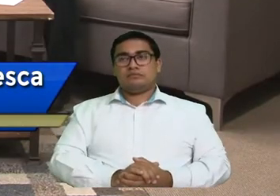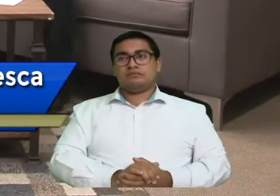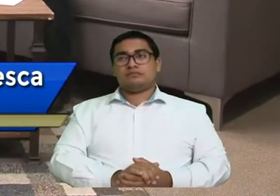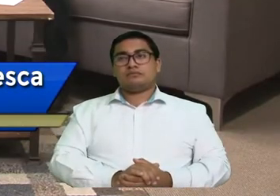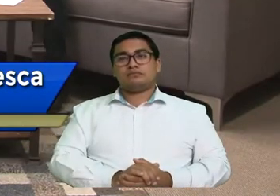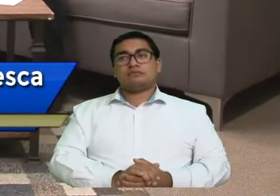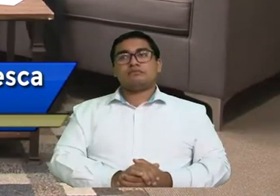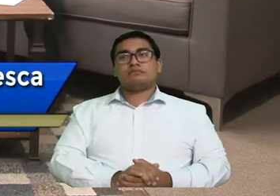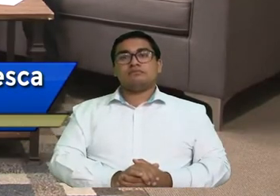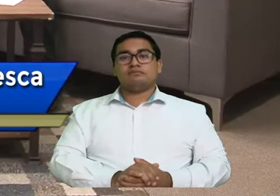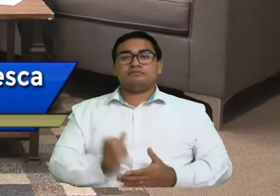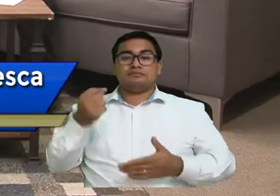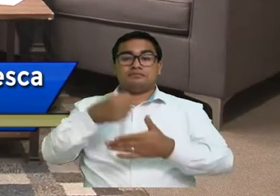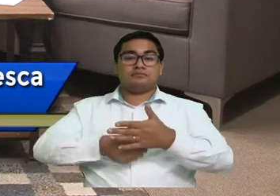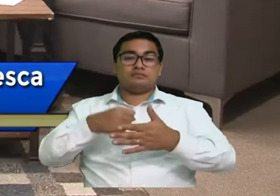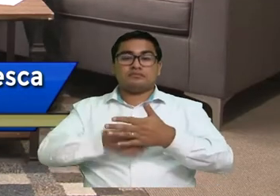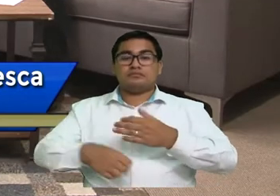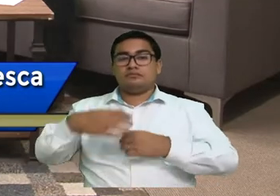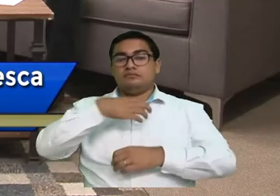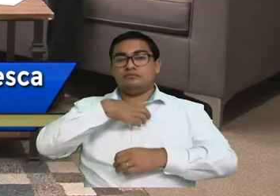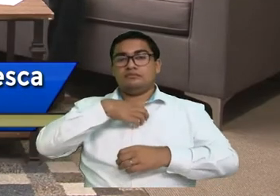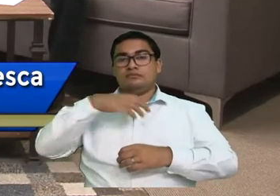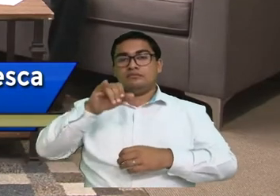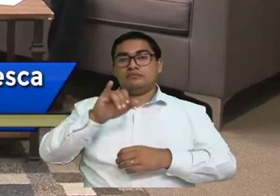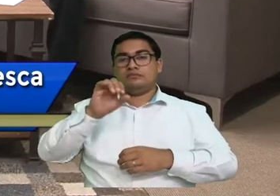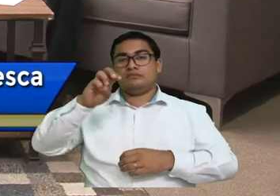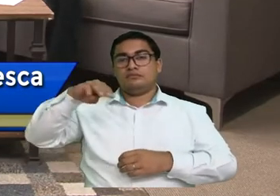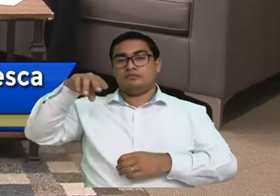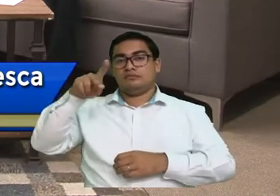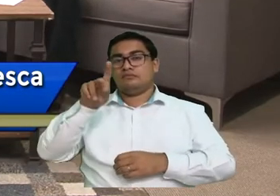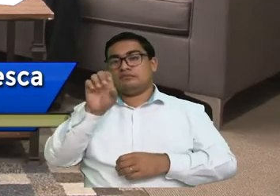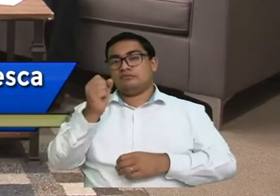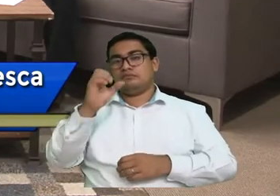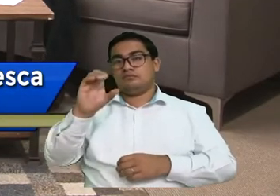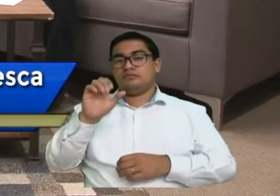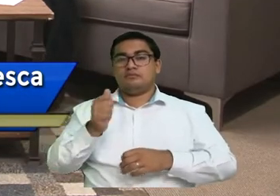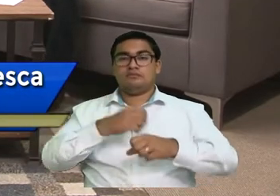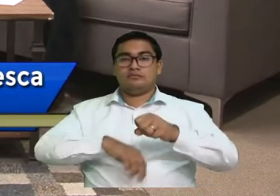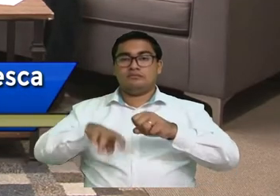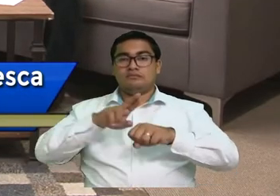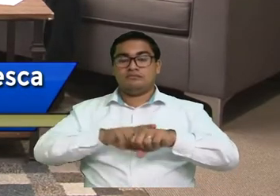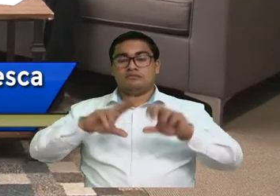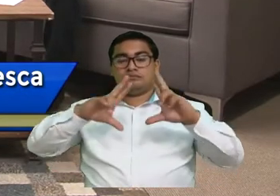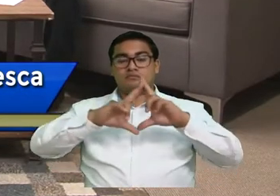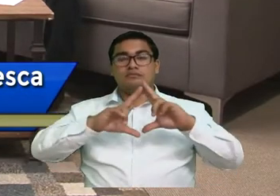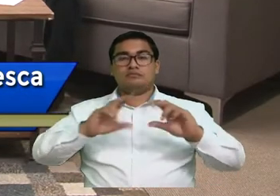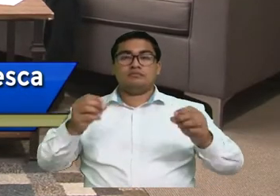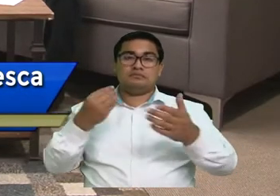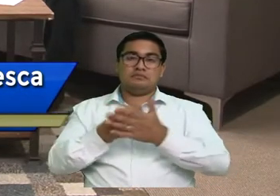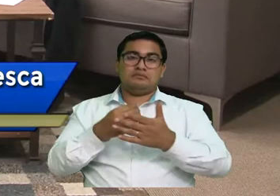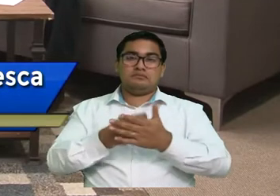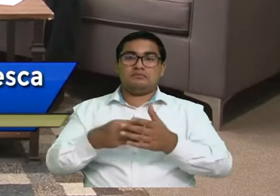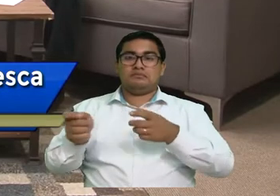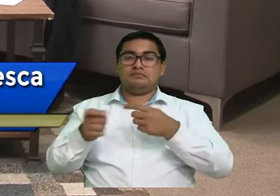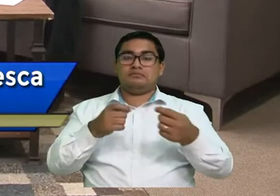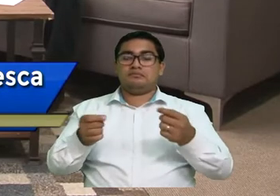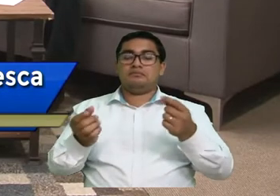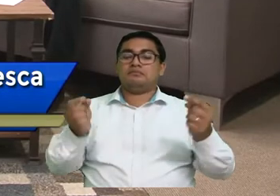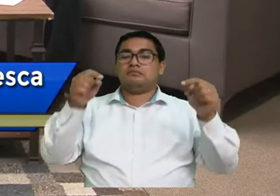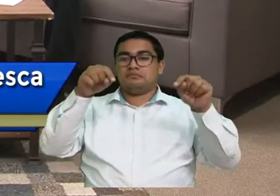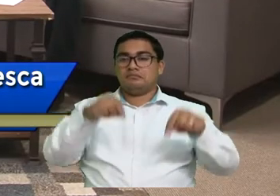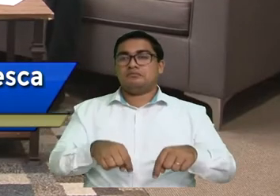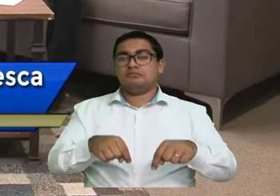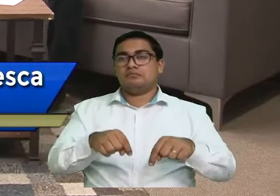Como no un esfuerzo de Impesca, sino un esfuerzo del Sistema Nacional de Producción, Consumo y Comercio, hasta ahora